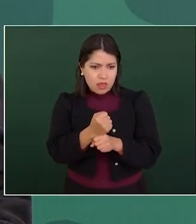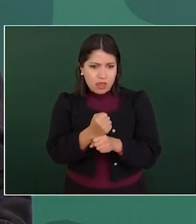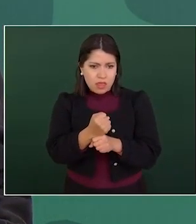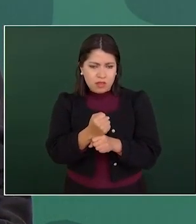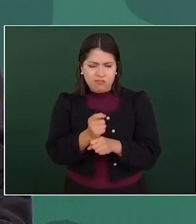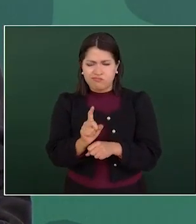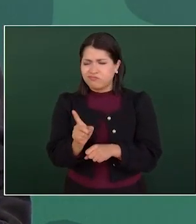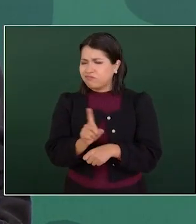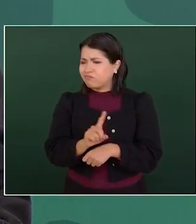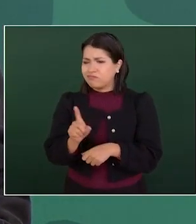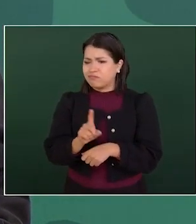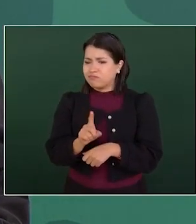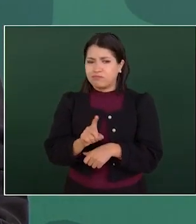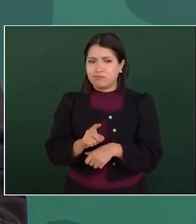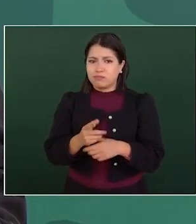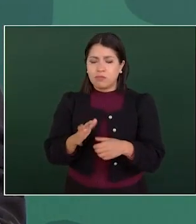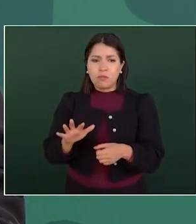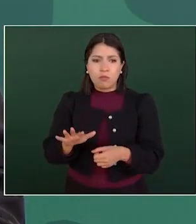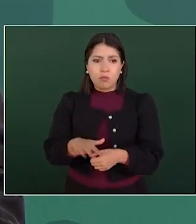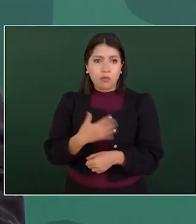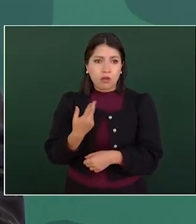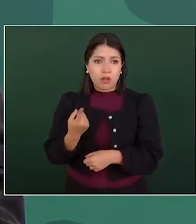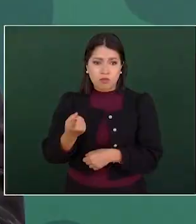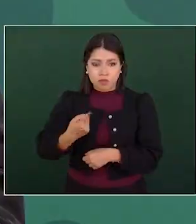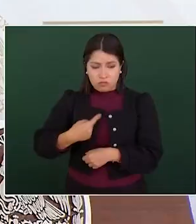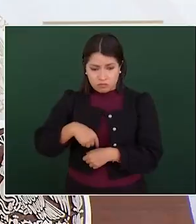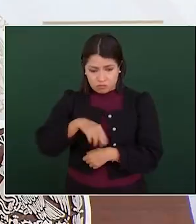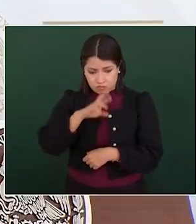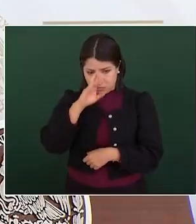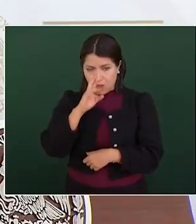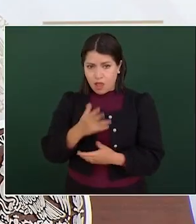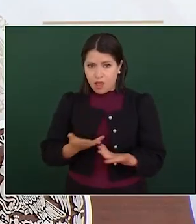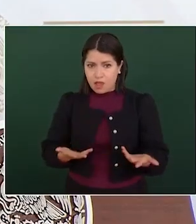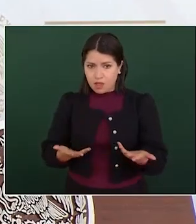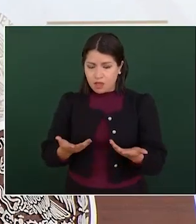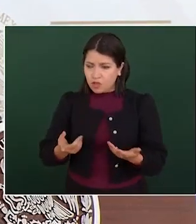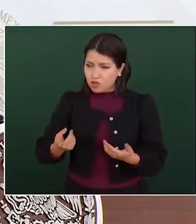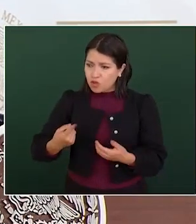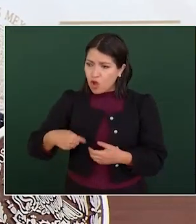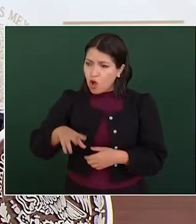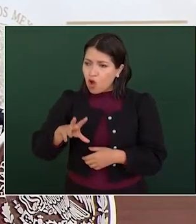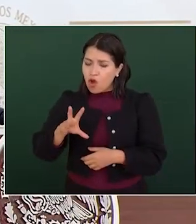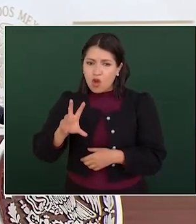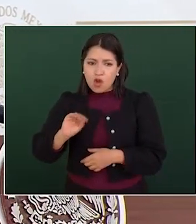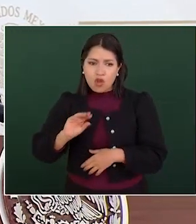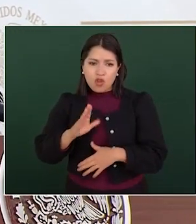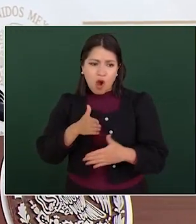de ninguna manera, por convicción. No somos represores,